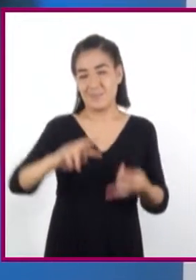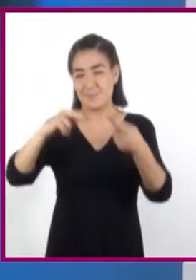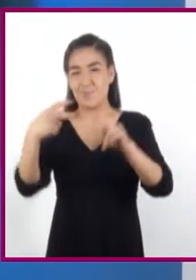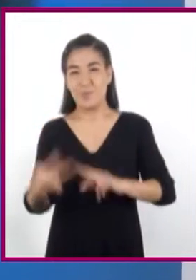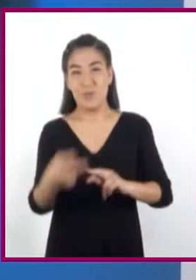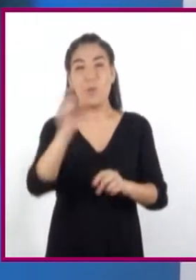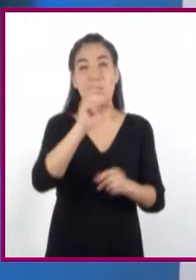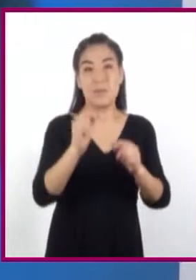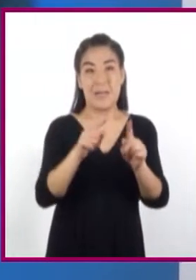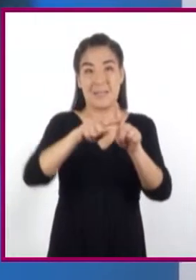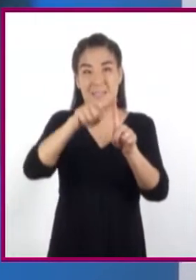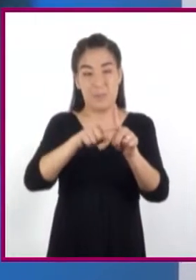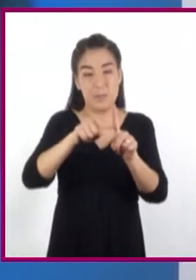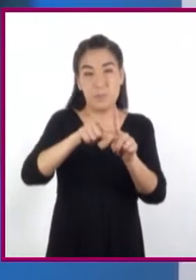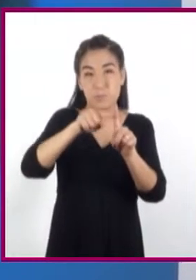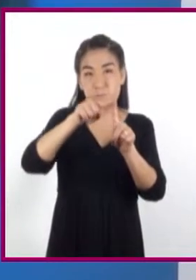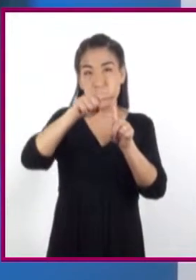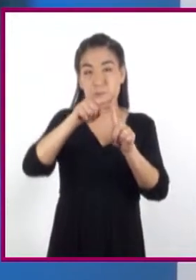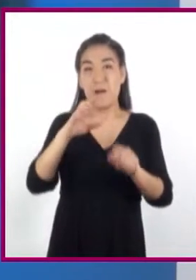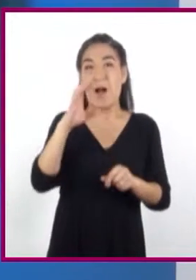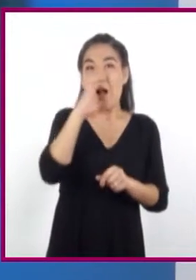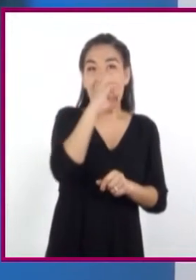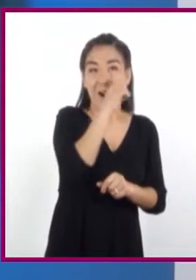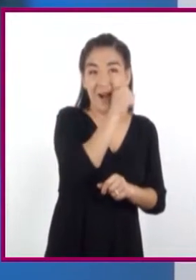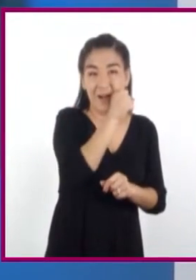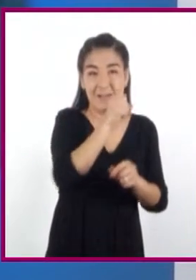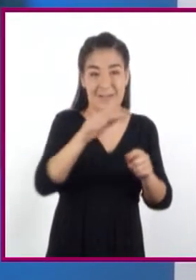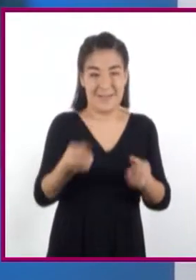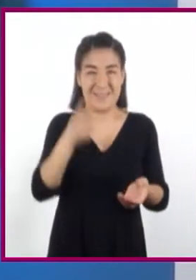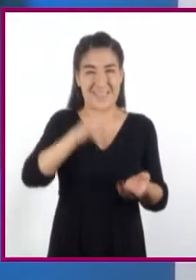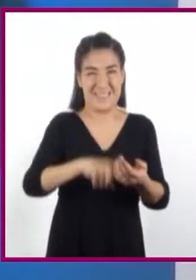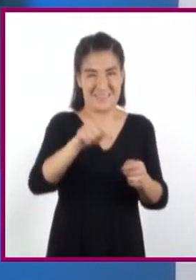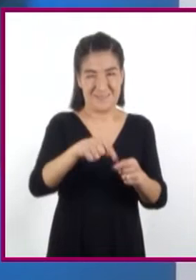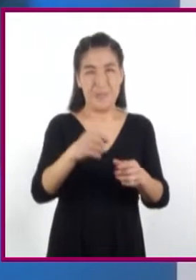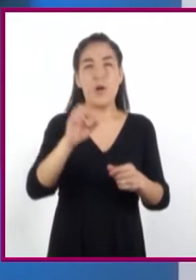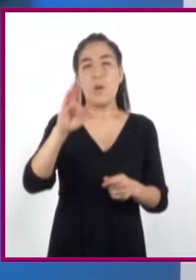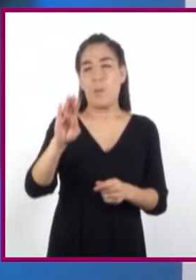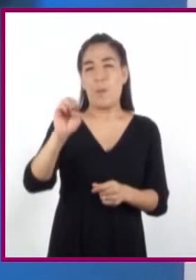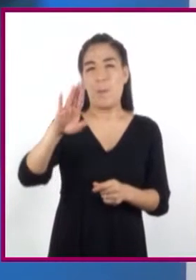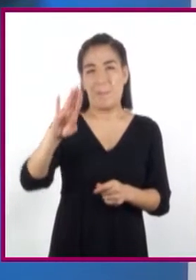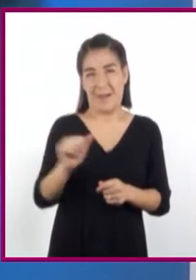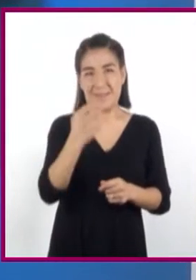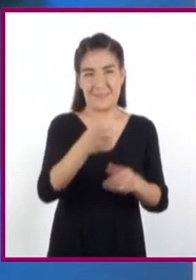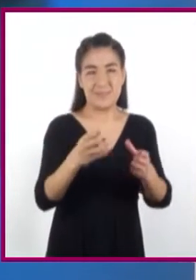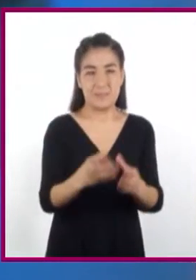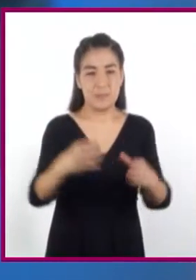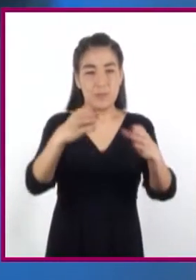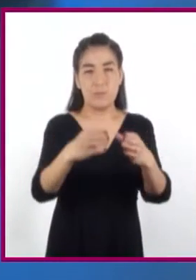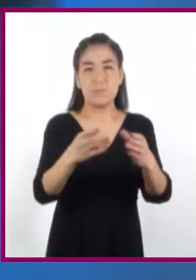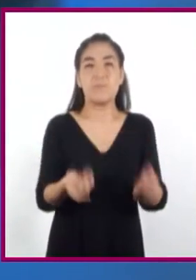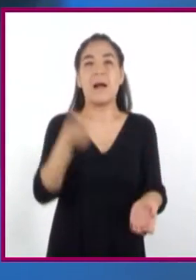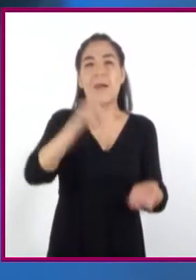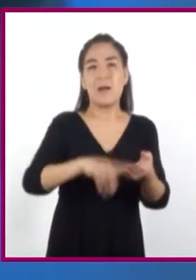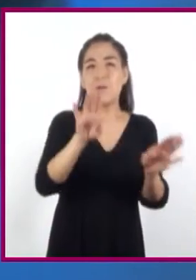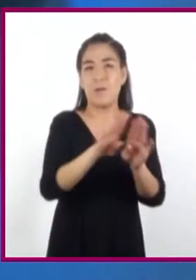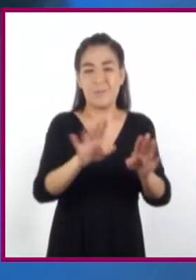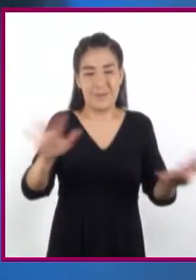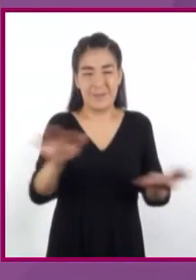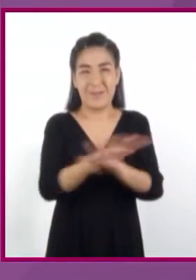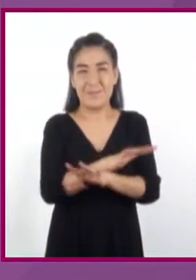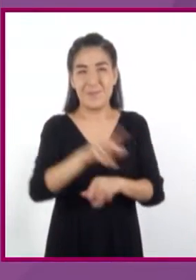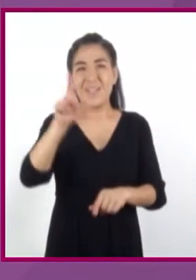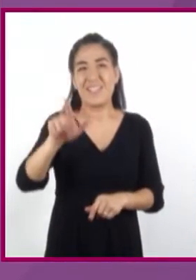incrementar la temperatura constantemente del agua dentro de esta bomba, se produce un cambio de líquido a